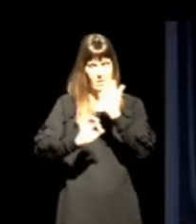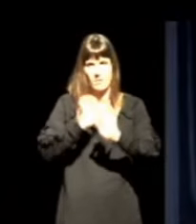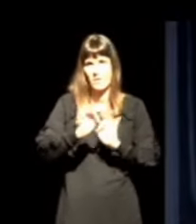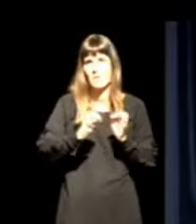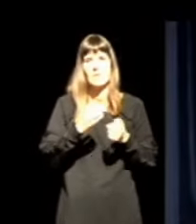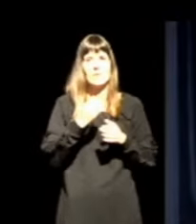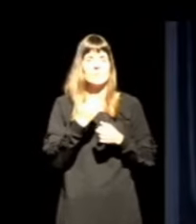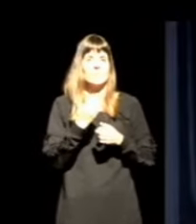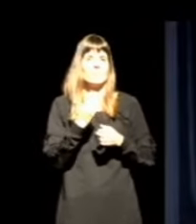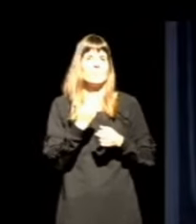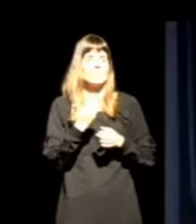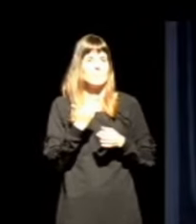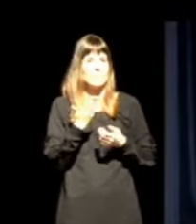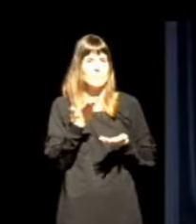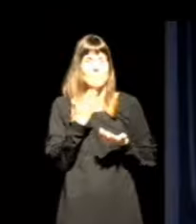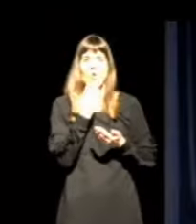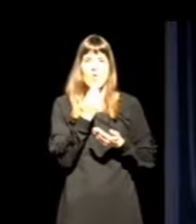algún hobby.